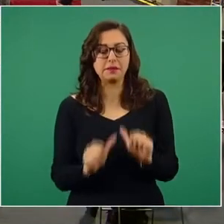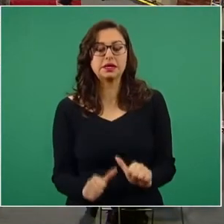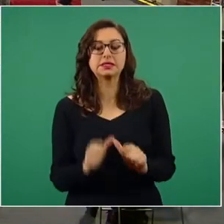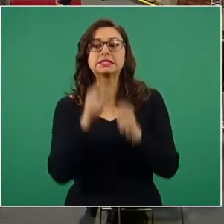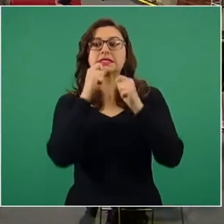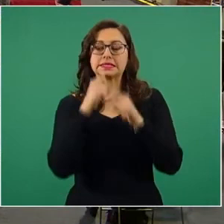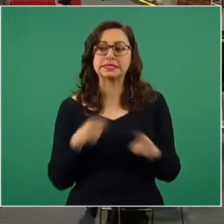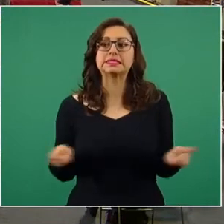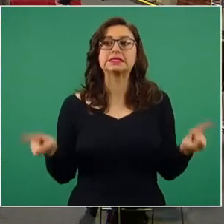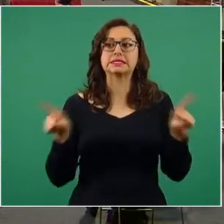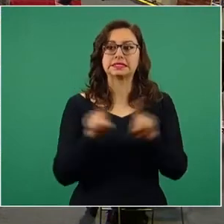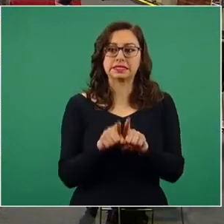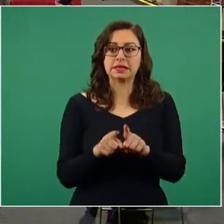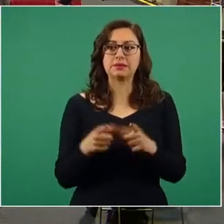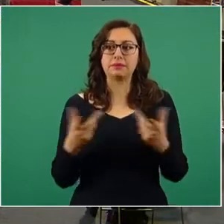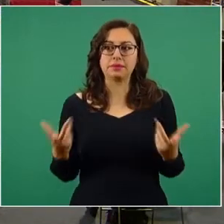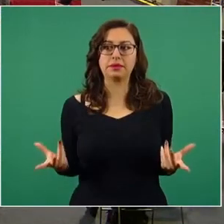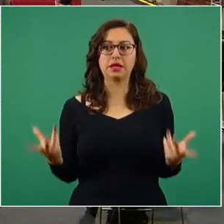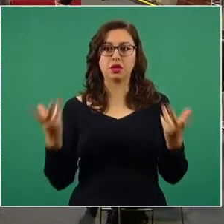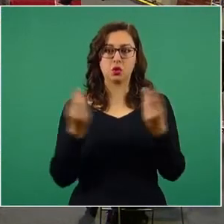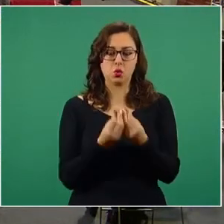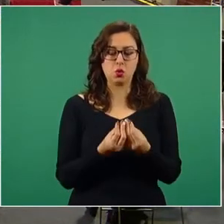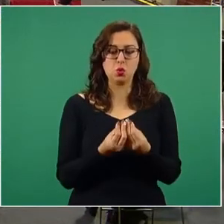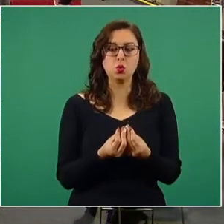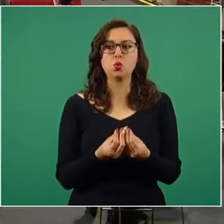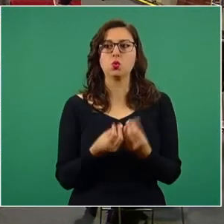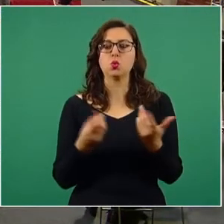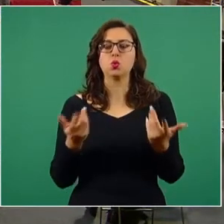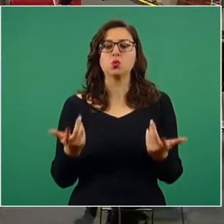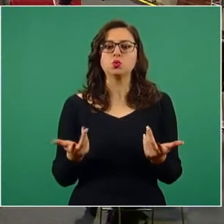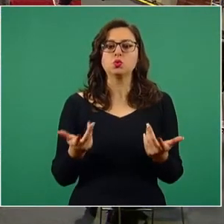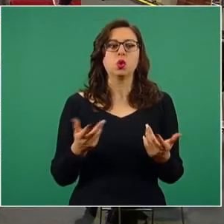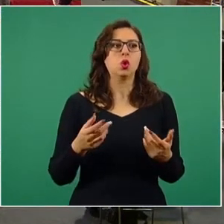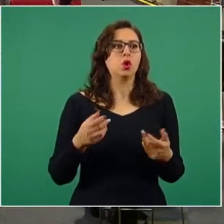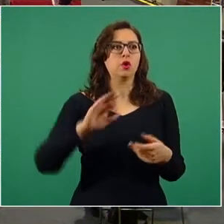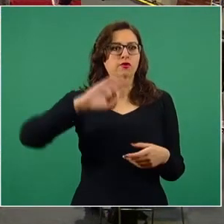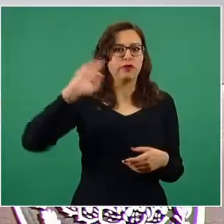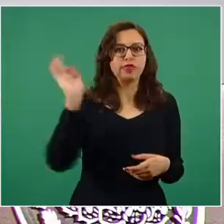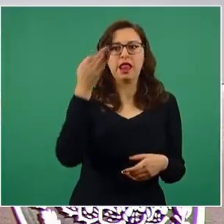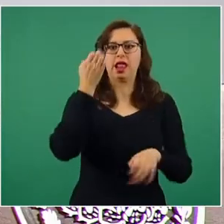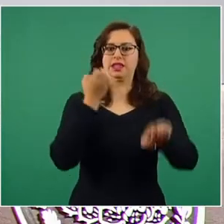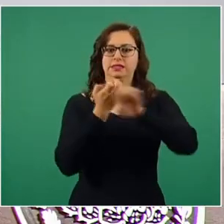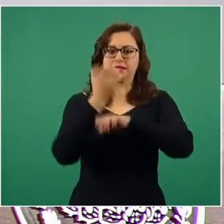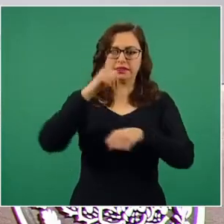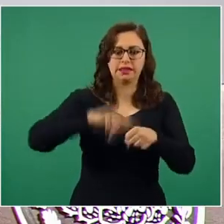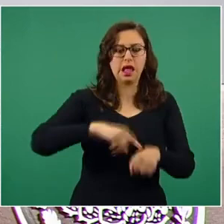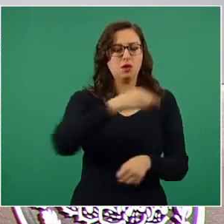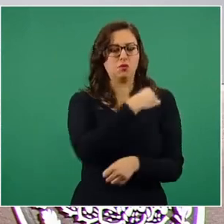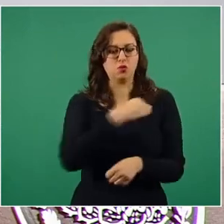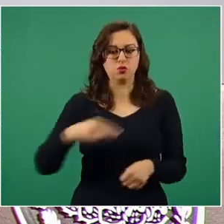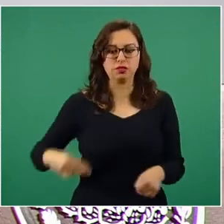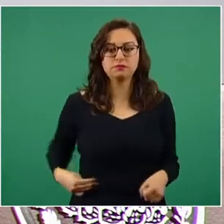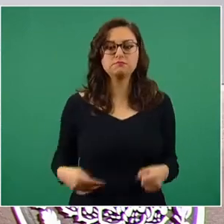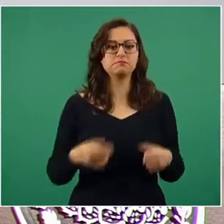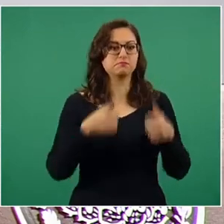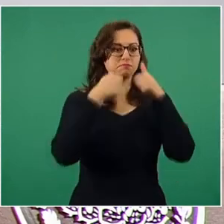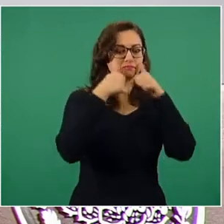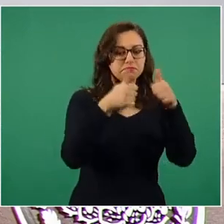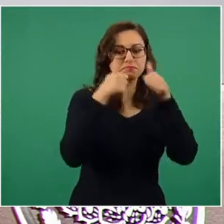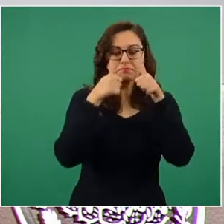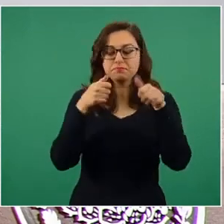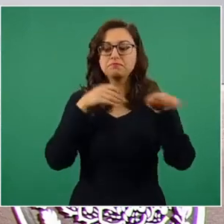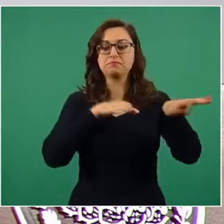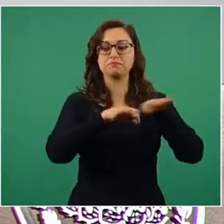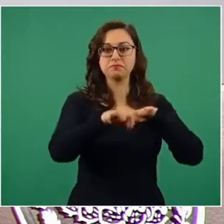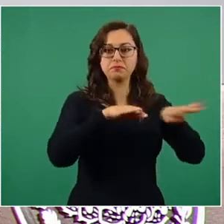las fortalezas institucionales, federales, estatales y municipales para trabajar en favor de la seguridad de la población